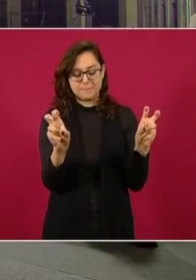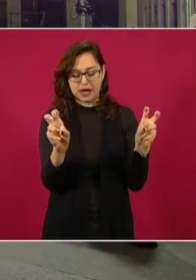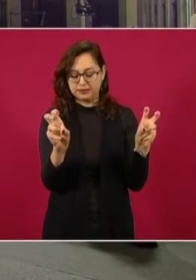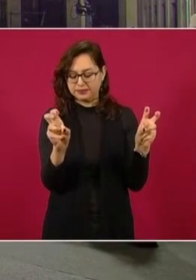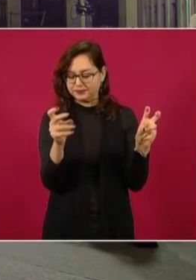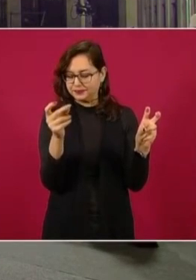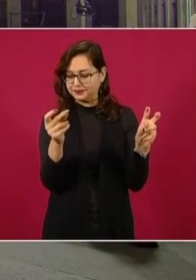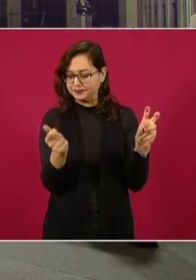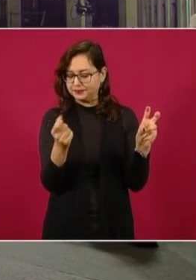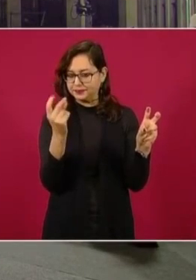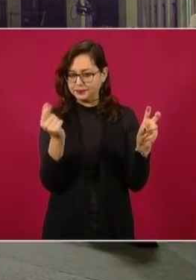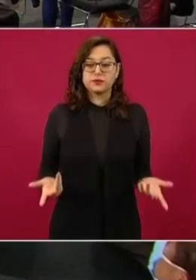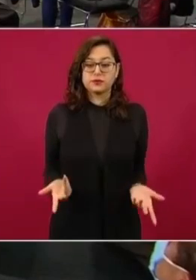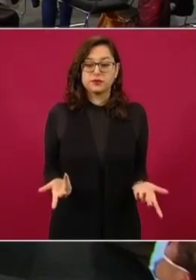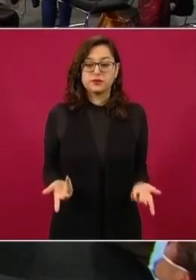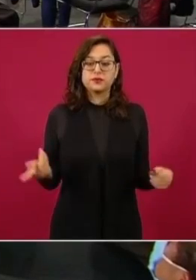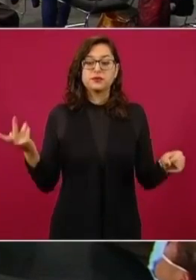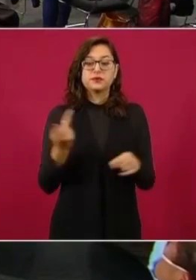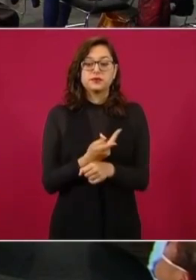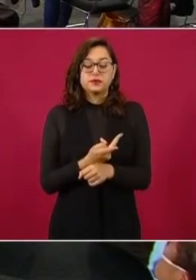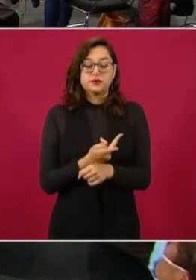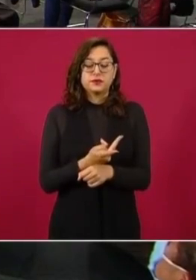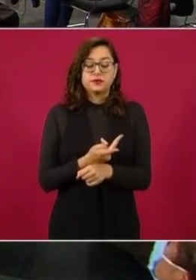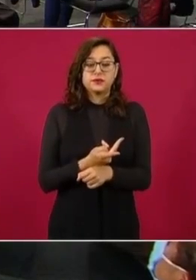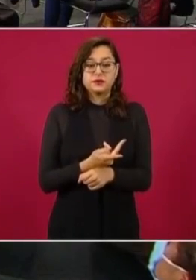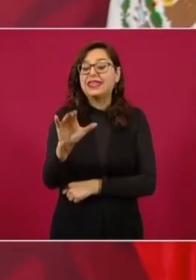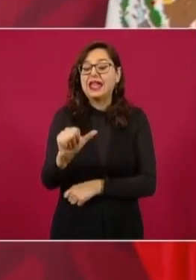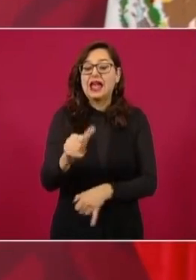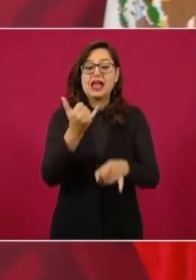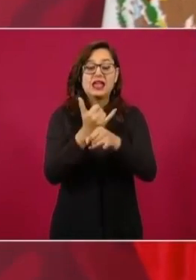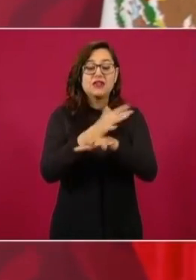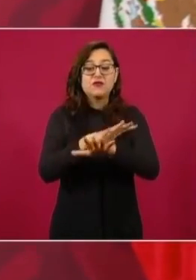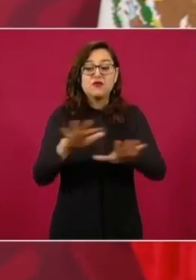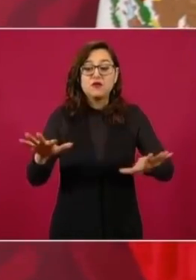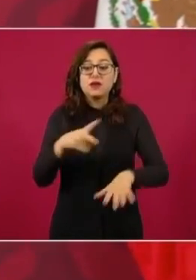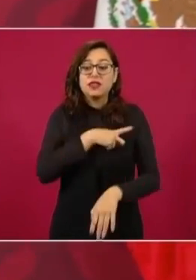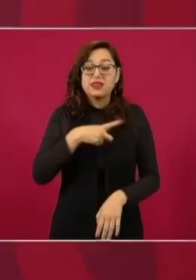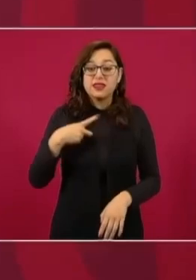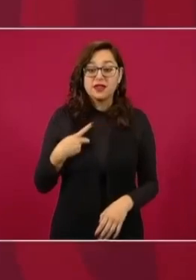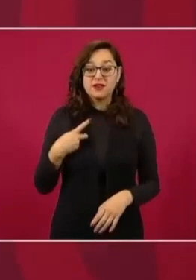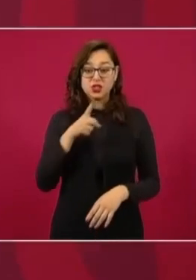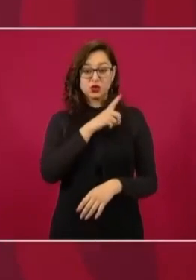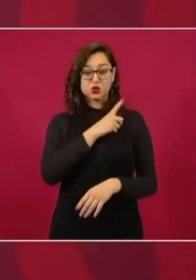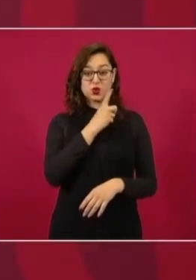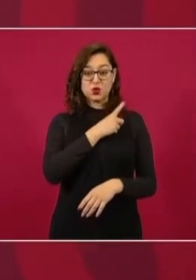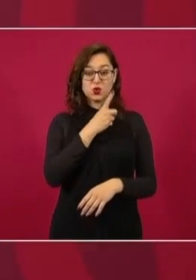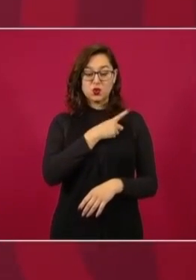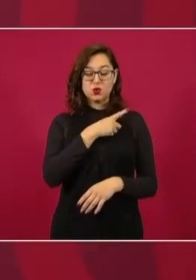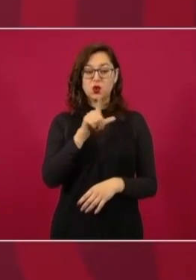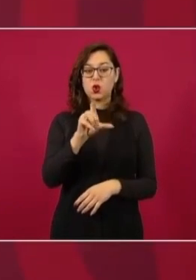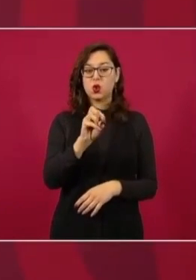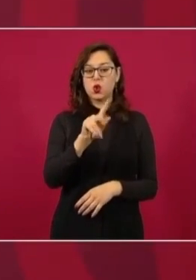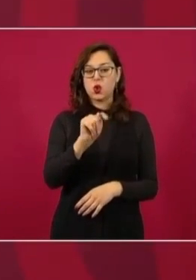lleva días pidiendo que los comunicadores anuncio públicamente cuánto ganan lloret lópez dóriga